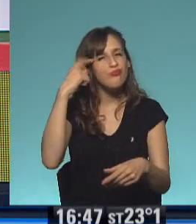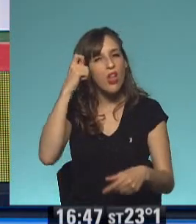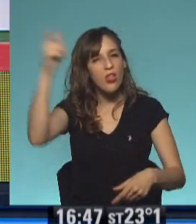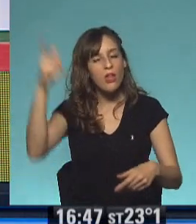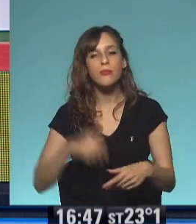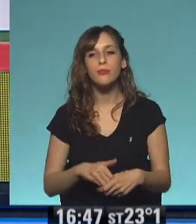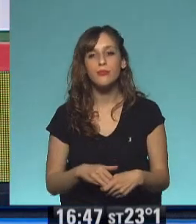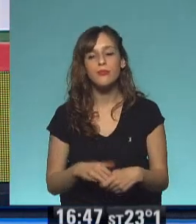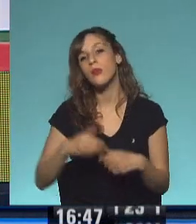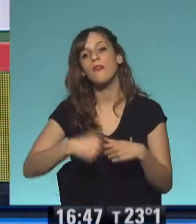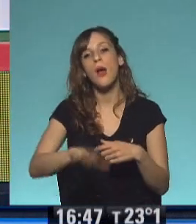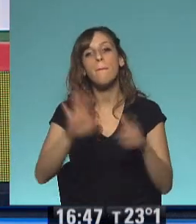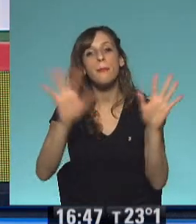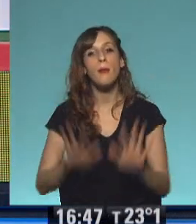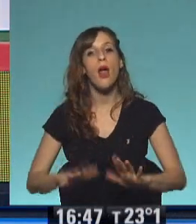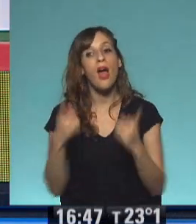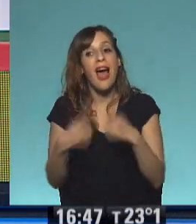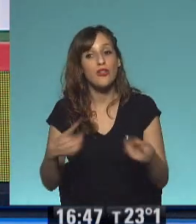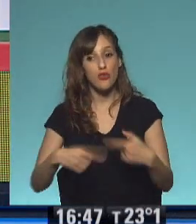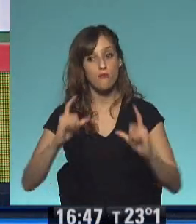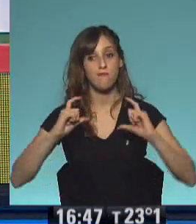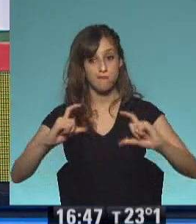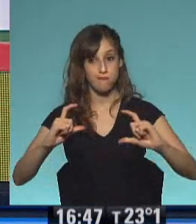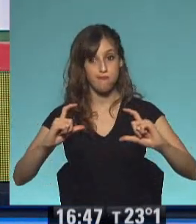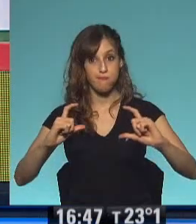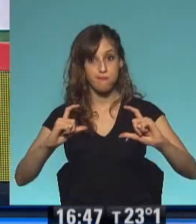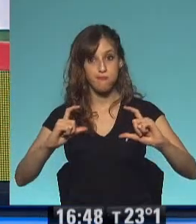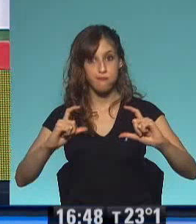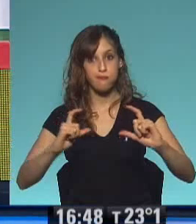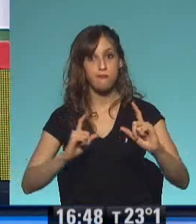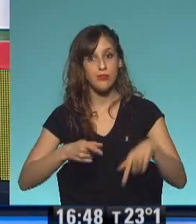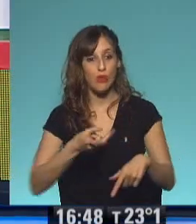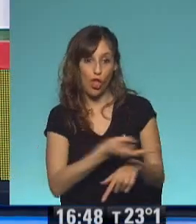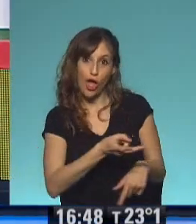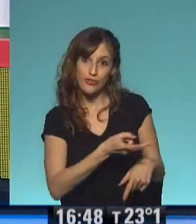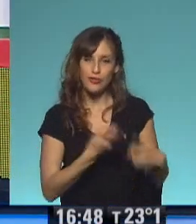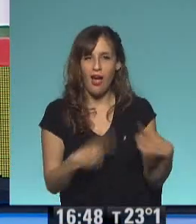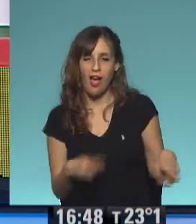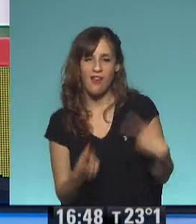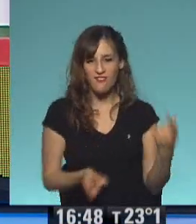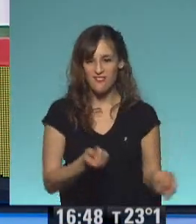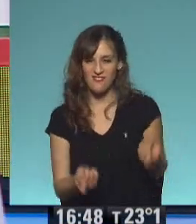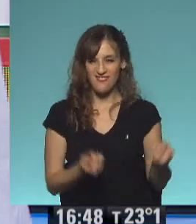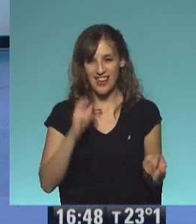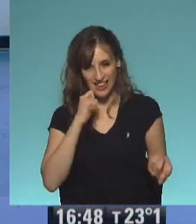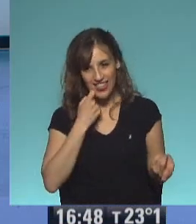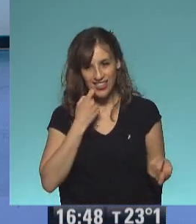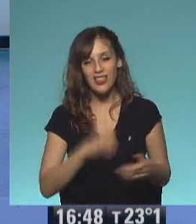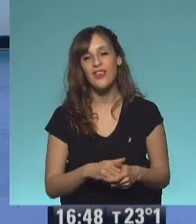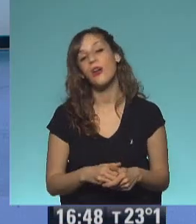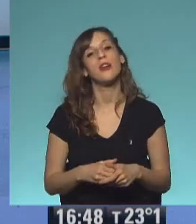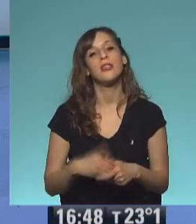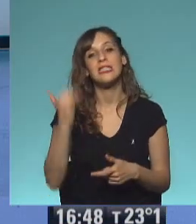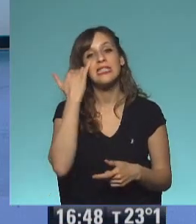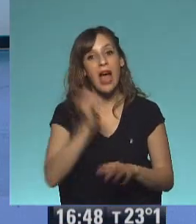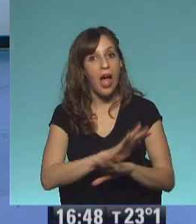armar una estrofa no con este ritmo de ustedes le daban de can dejando mente por lo pronto tenemos una melodía